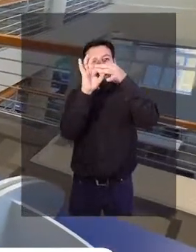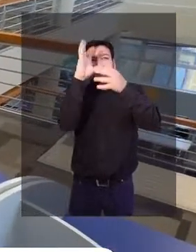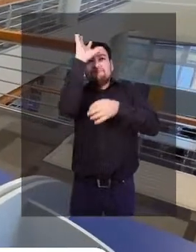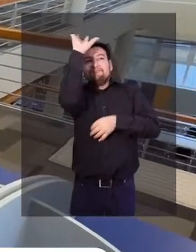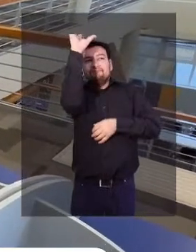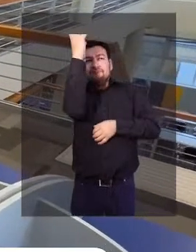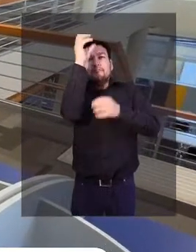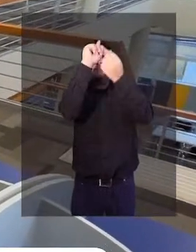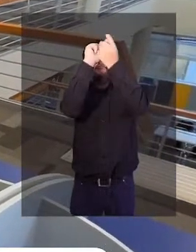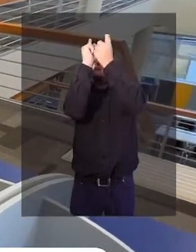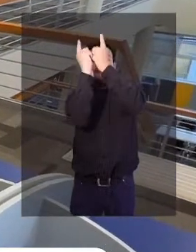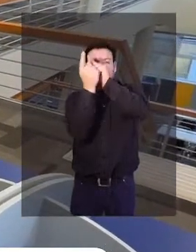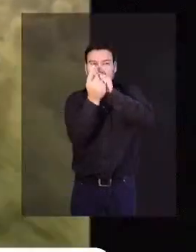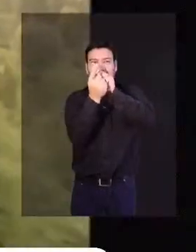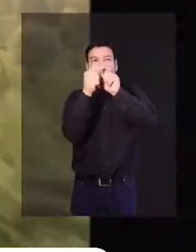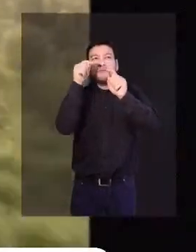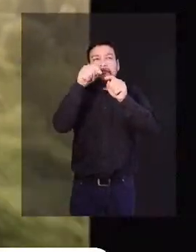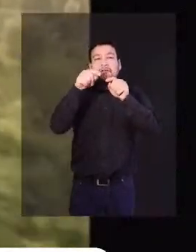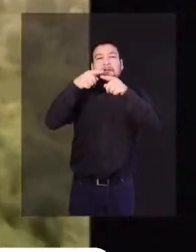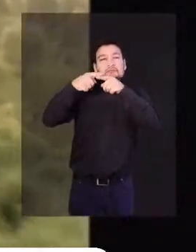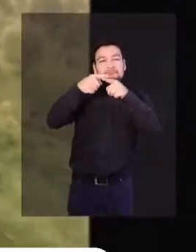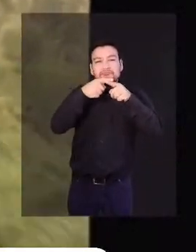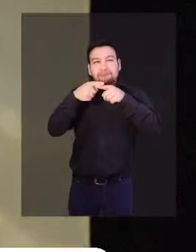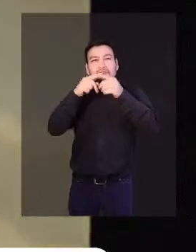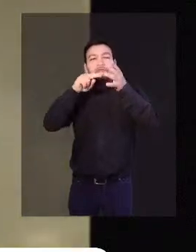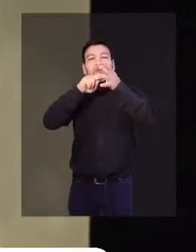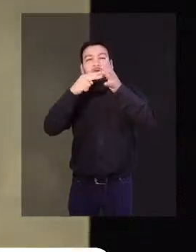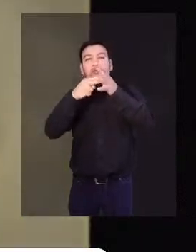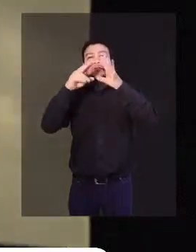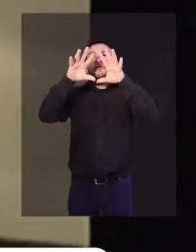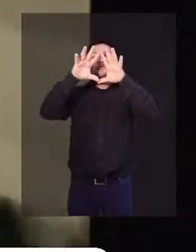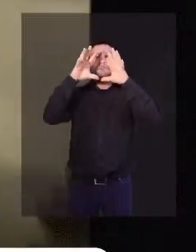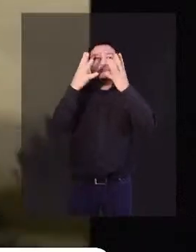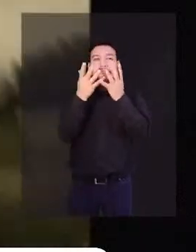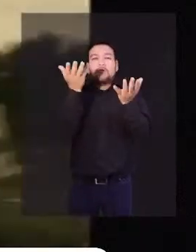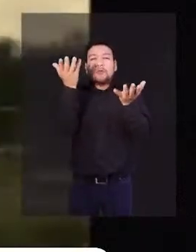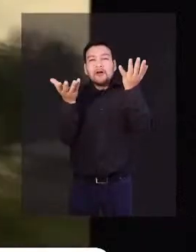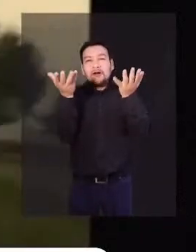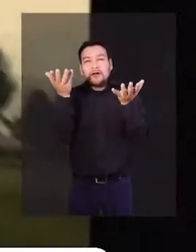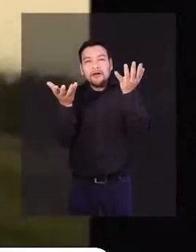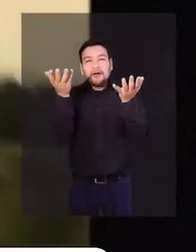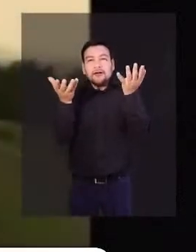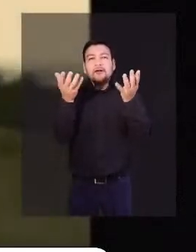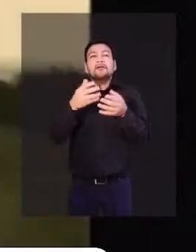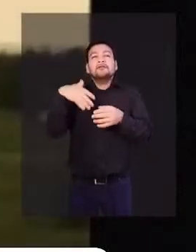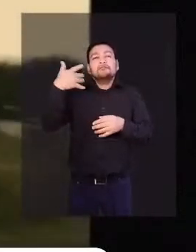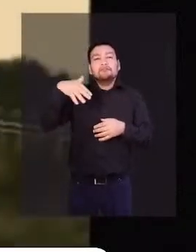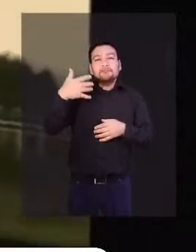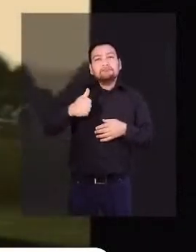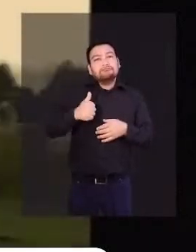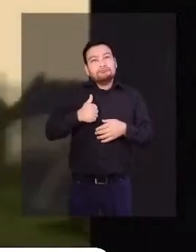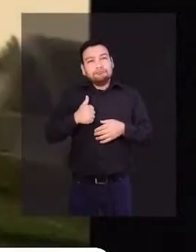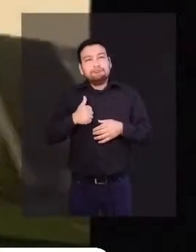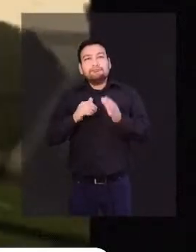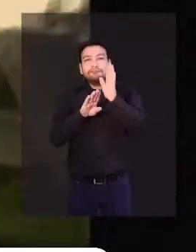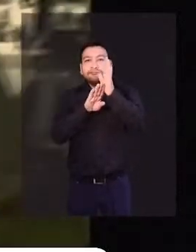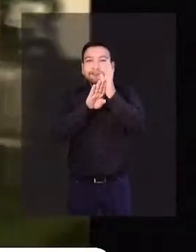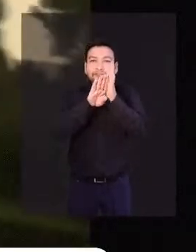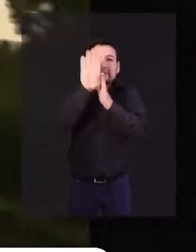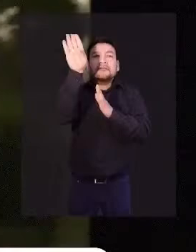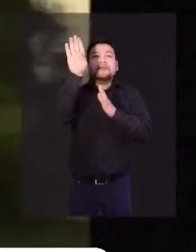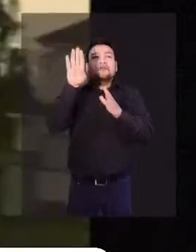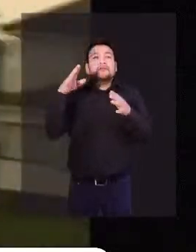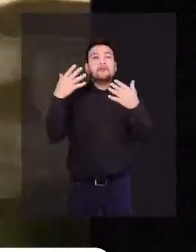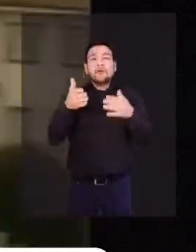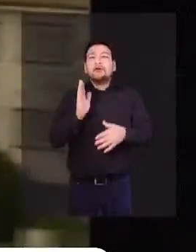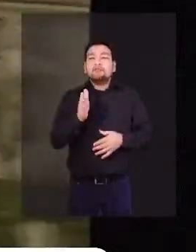exponencial. Nuestra historia se remonta a 1989, cuando la Universidad Austral de Chile abrió sus